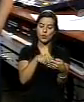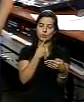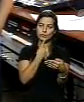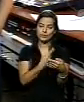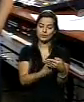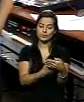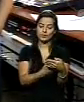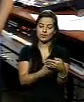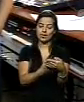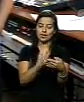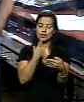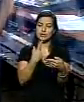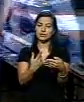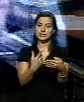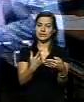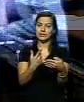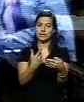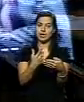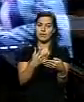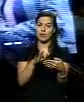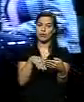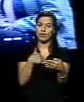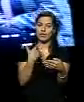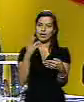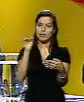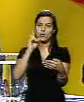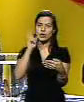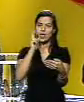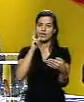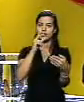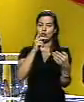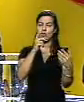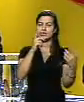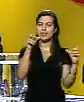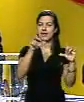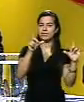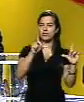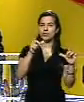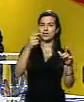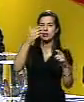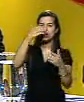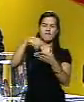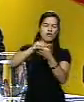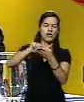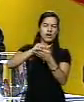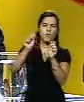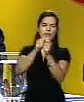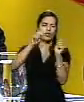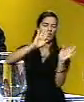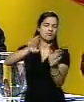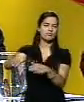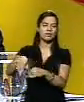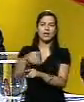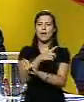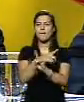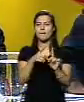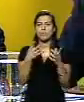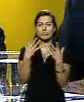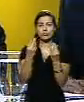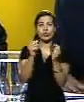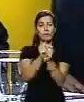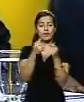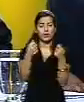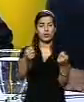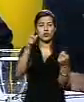que ponemos el acento en la radio y en la televisión y olvidamos los medios impresos. Bueno, la cantidad de periódicos